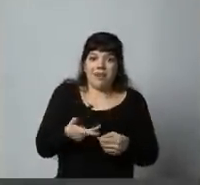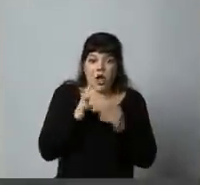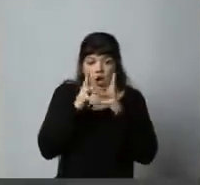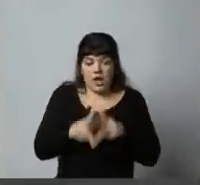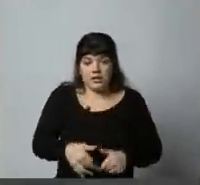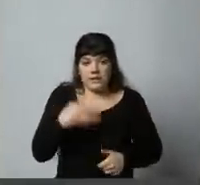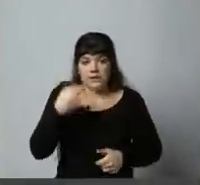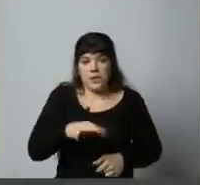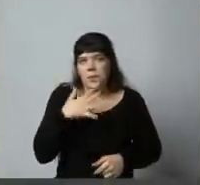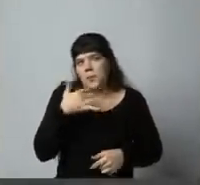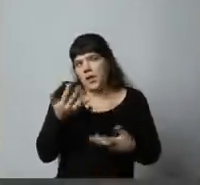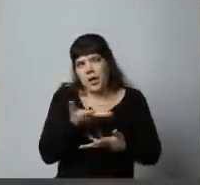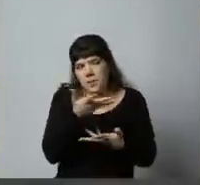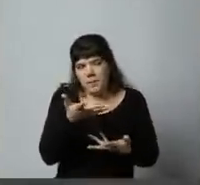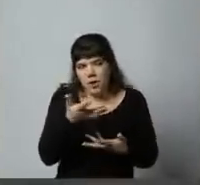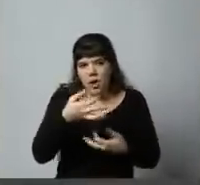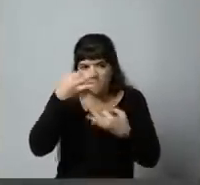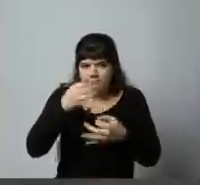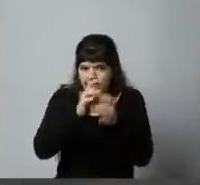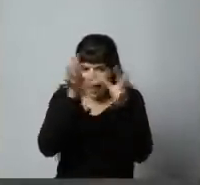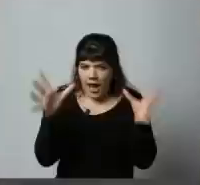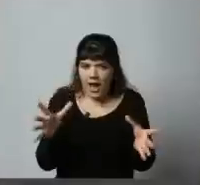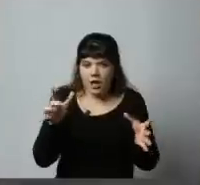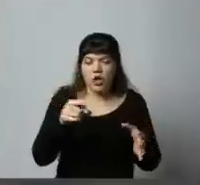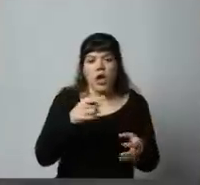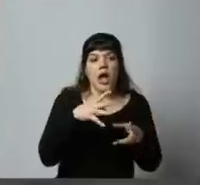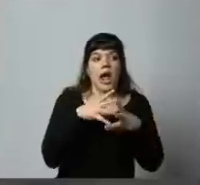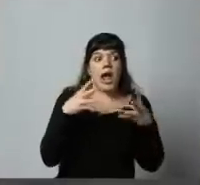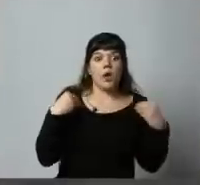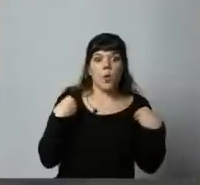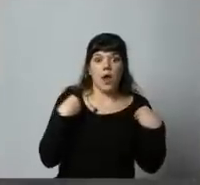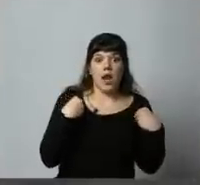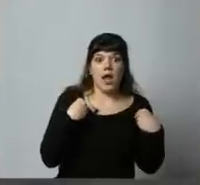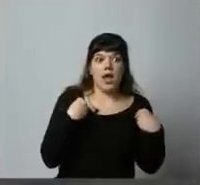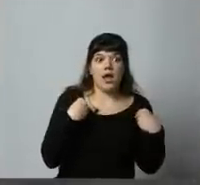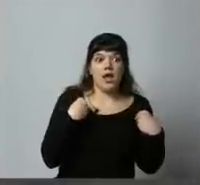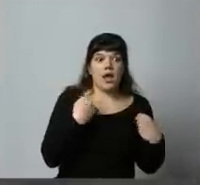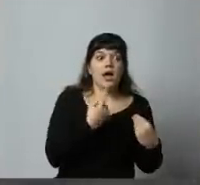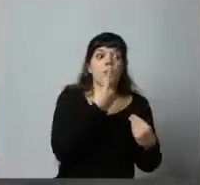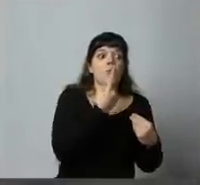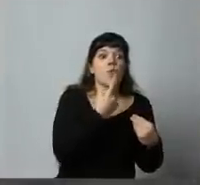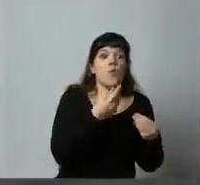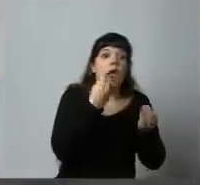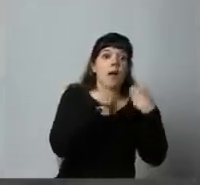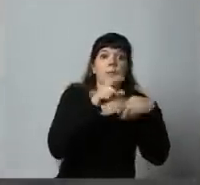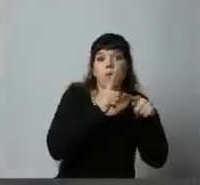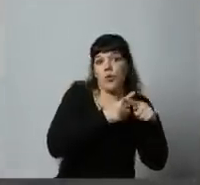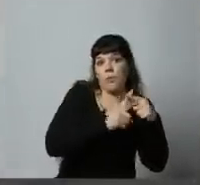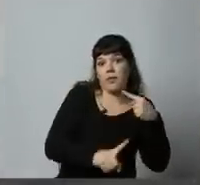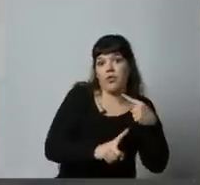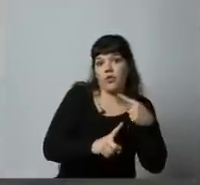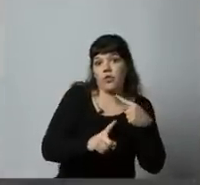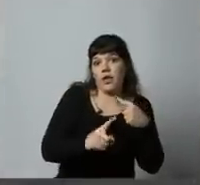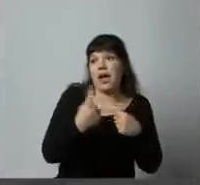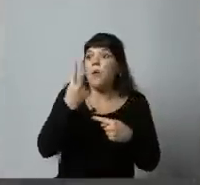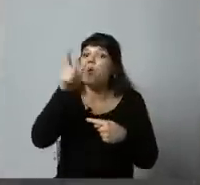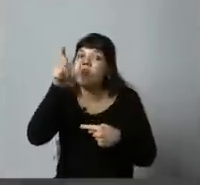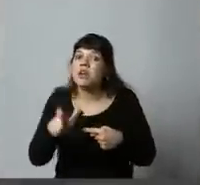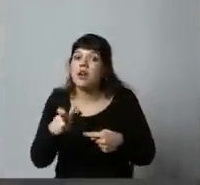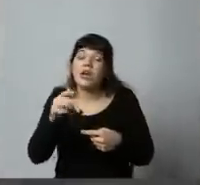comedor tradicional por almuerzo se da por almuerzo y por niños da un poco menos de 30